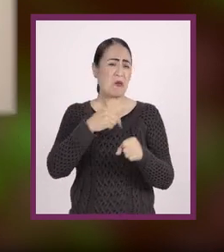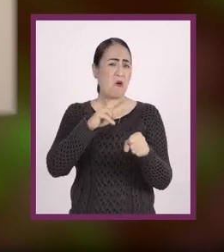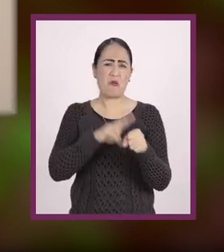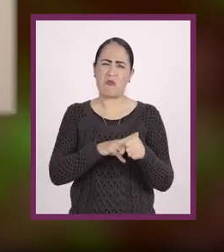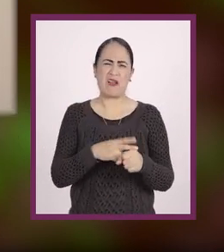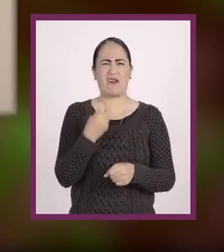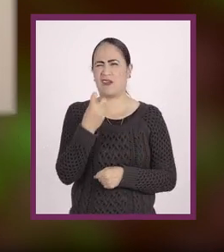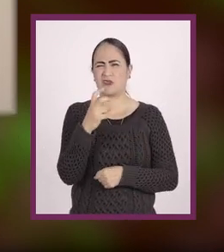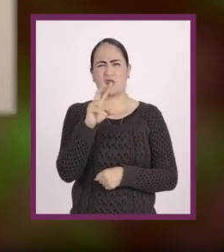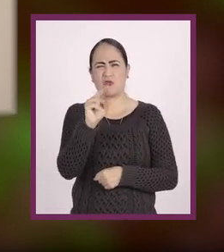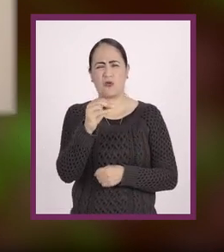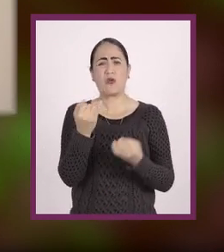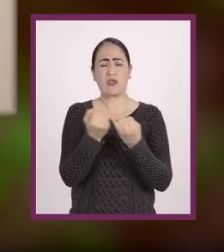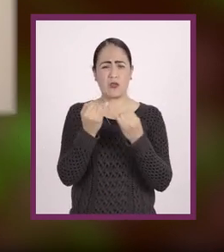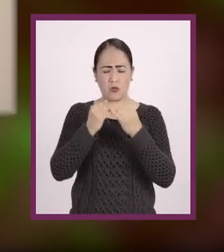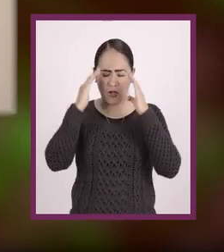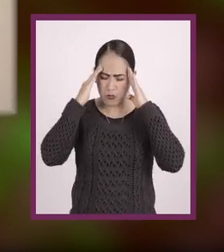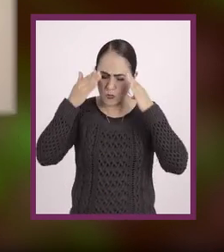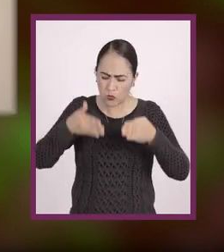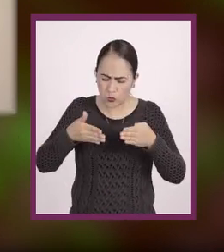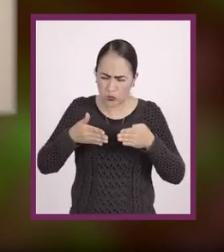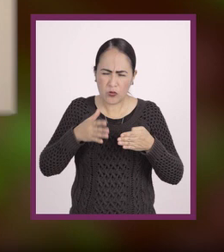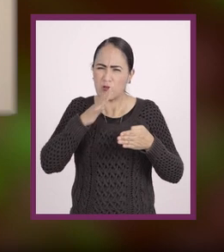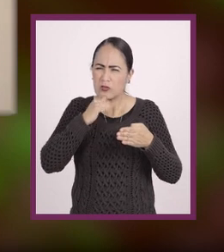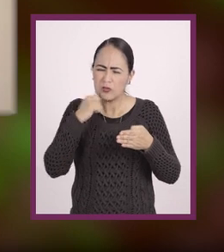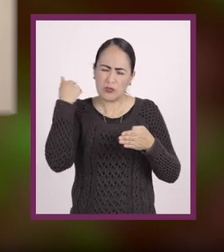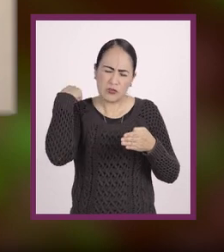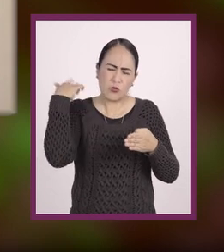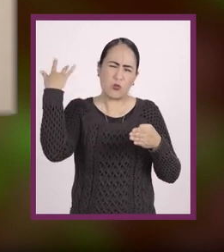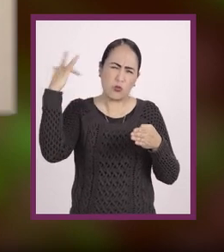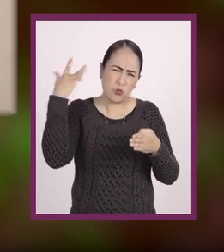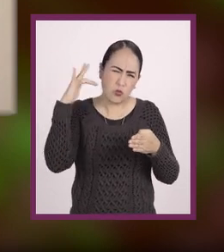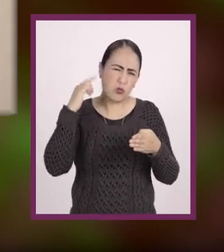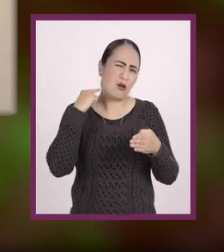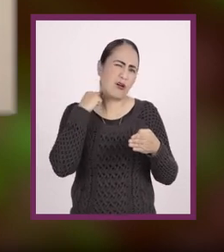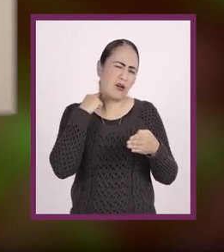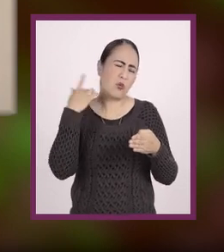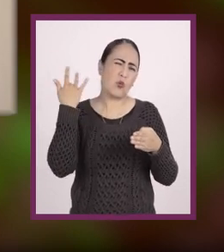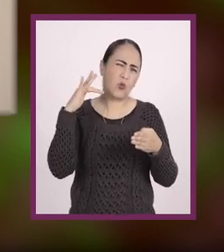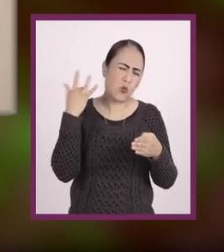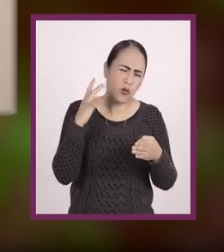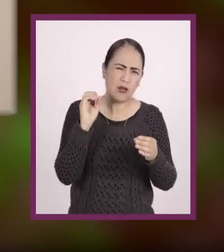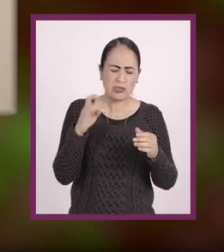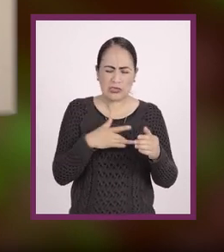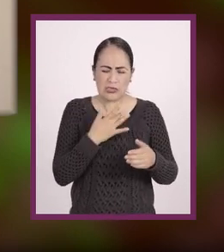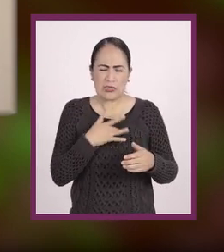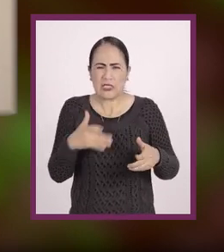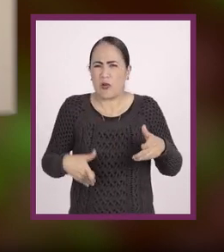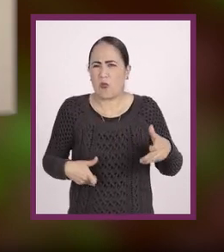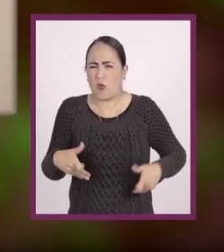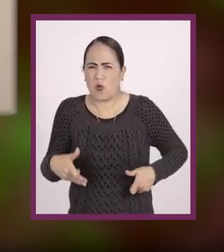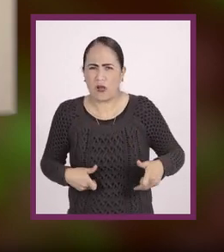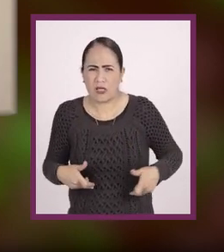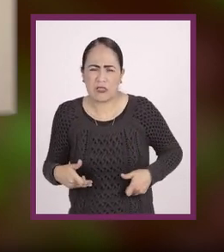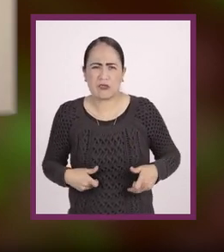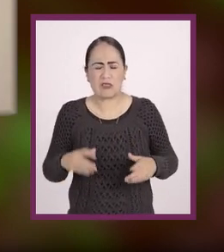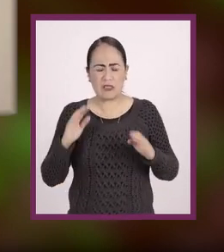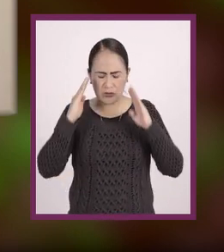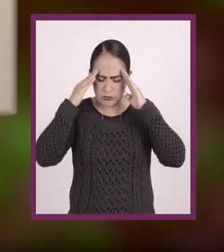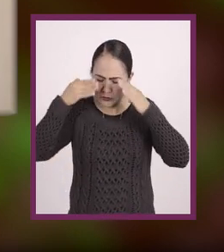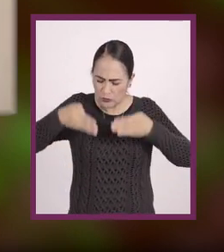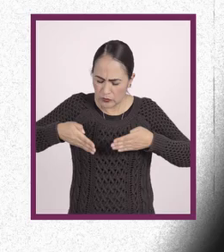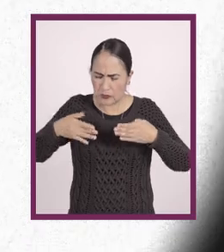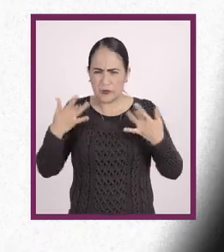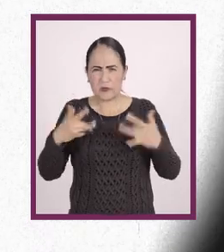aparte no te vas a poder concentrar bien porque te voy a empezar a doler la espalda el cuello vas a sentir ligera molestia y vas a estar más